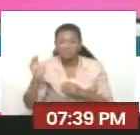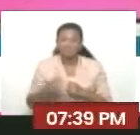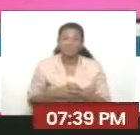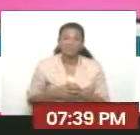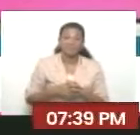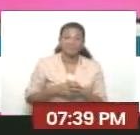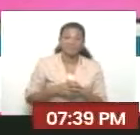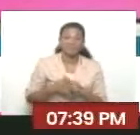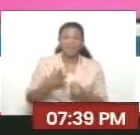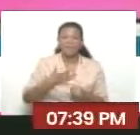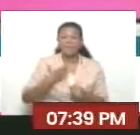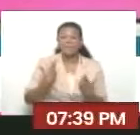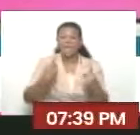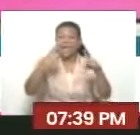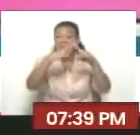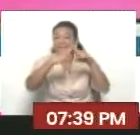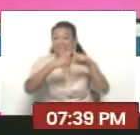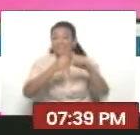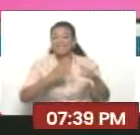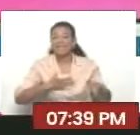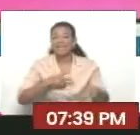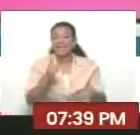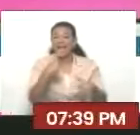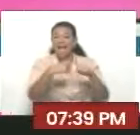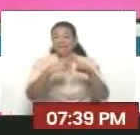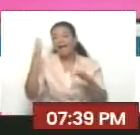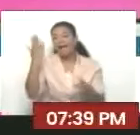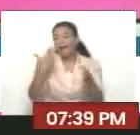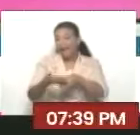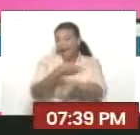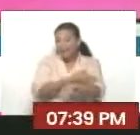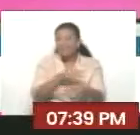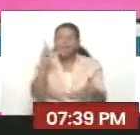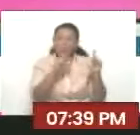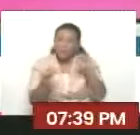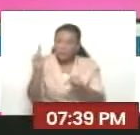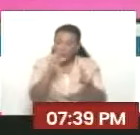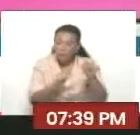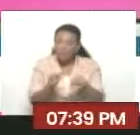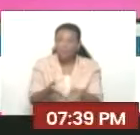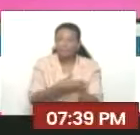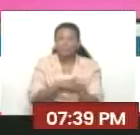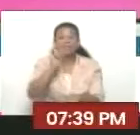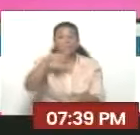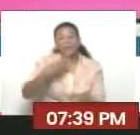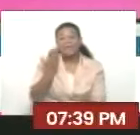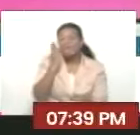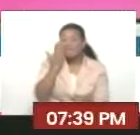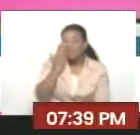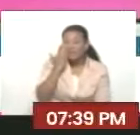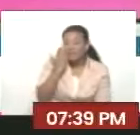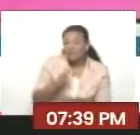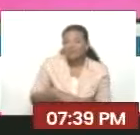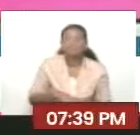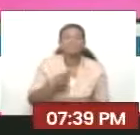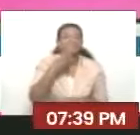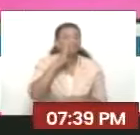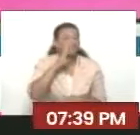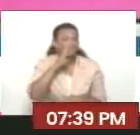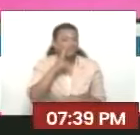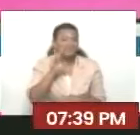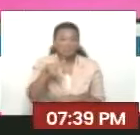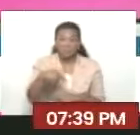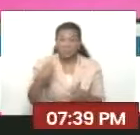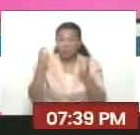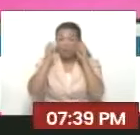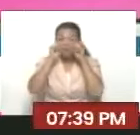En mi ex, antes Twitter, y también en mi Facebook. Y esta